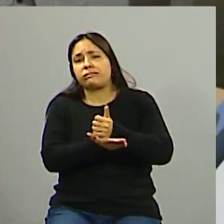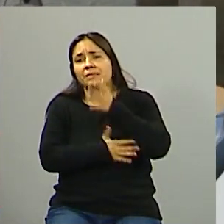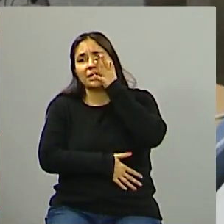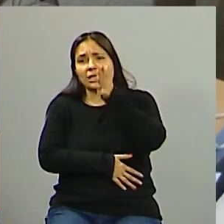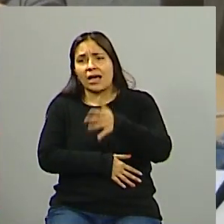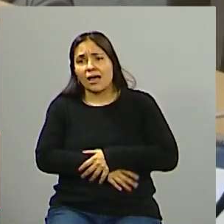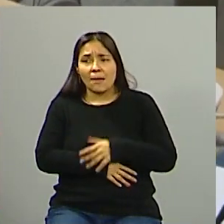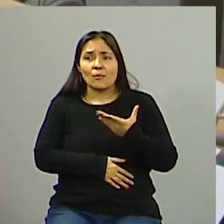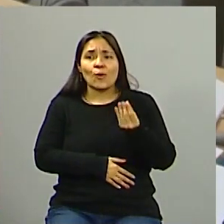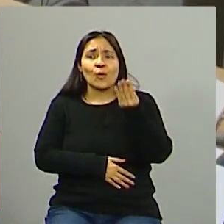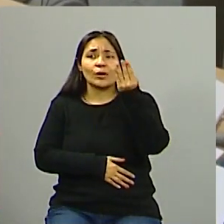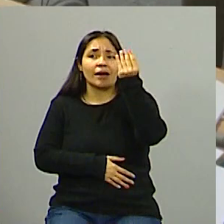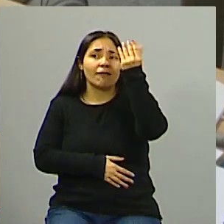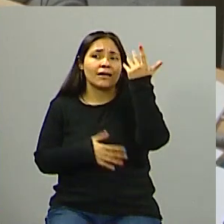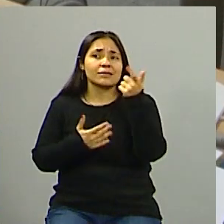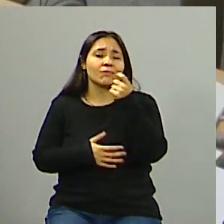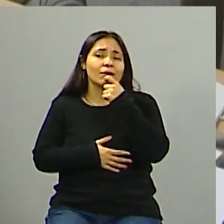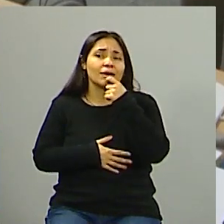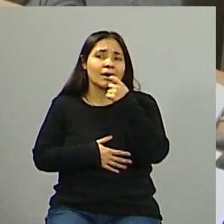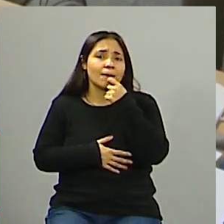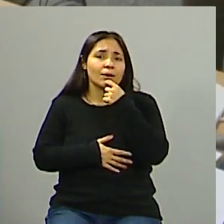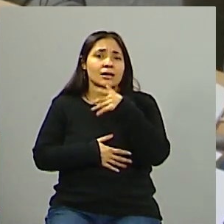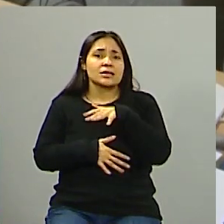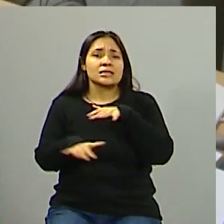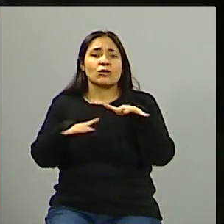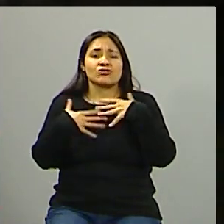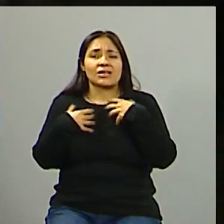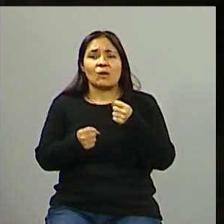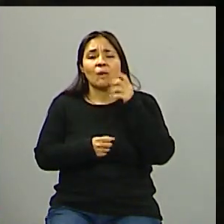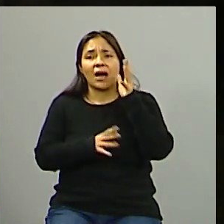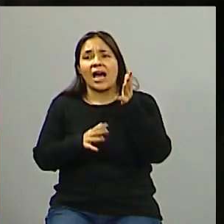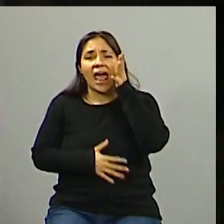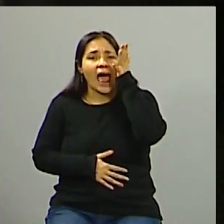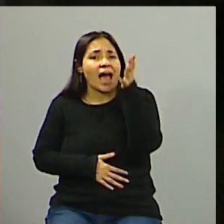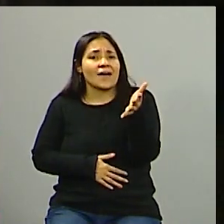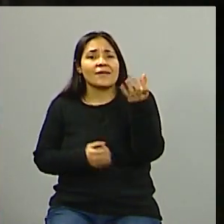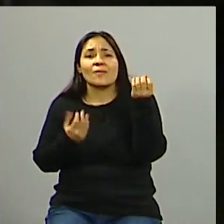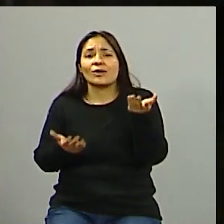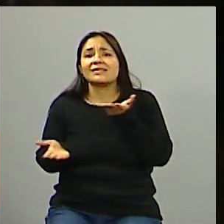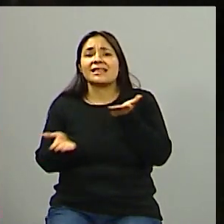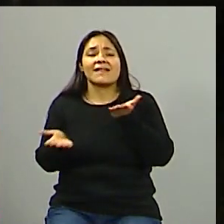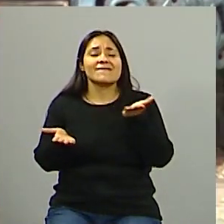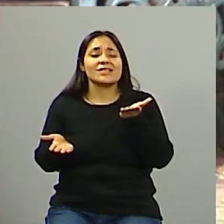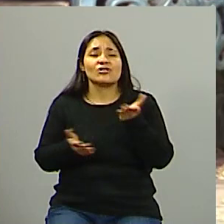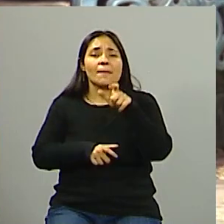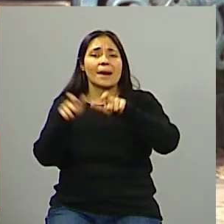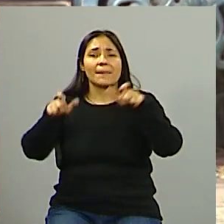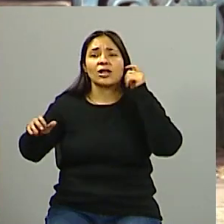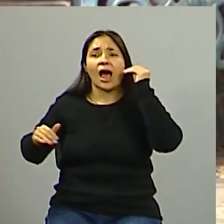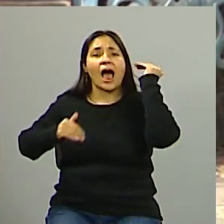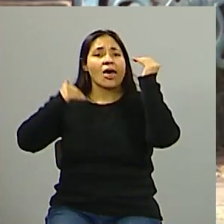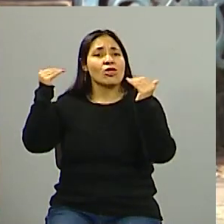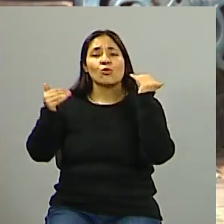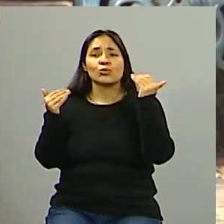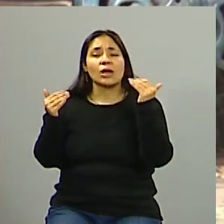camino lamentablemente se agrava su condición de salud. Exacto. Porque la cobertura para las personas adultas a veces